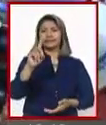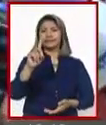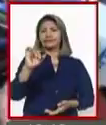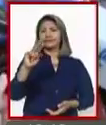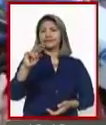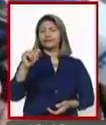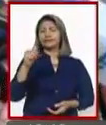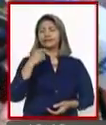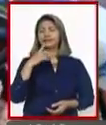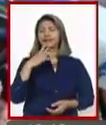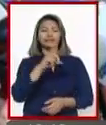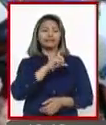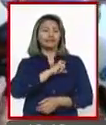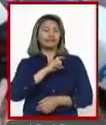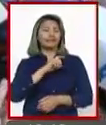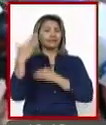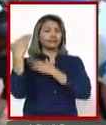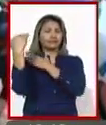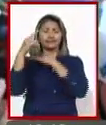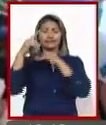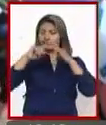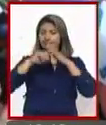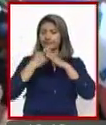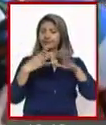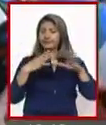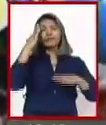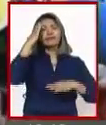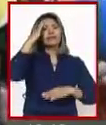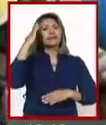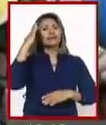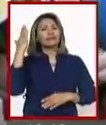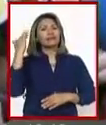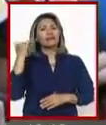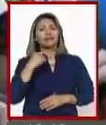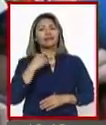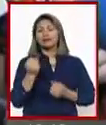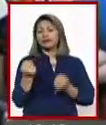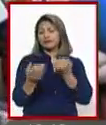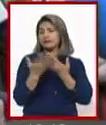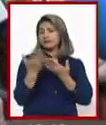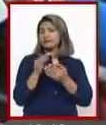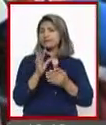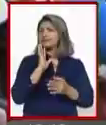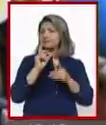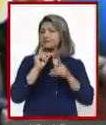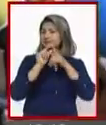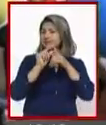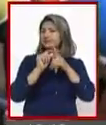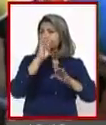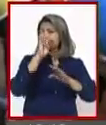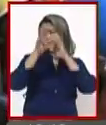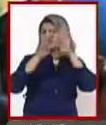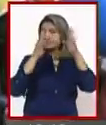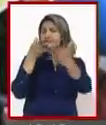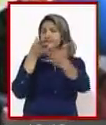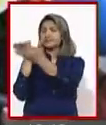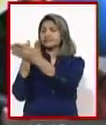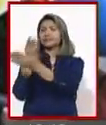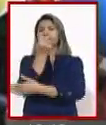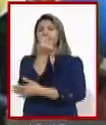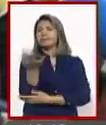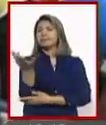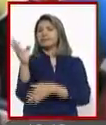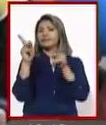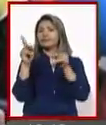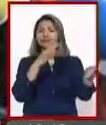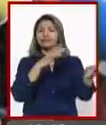de la FELCC de Santa Cruz, que inicie las acciones, ¿no? Porque es muy fácil vertir opiniones contra aquella gente